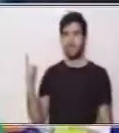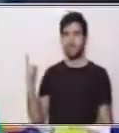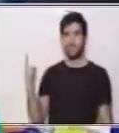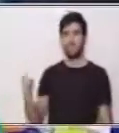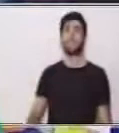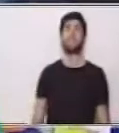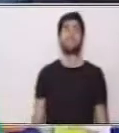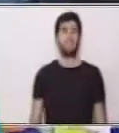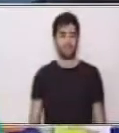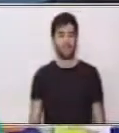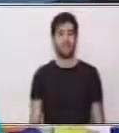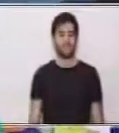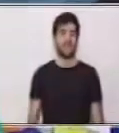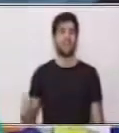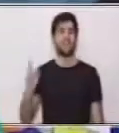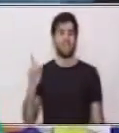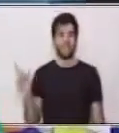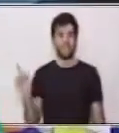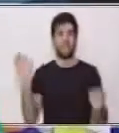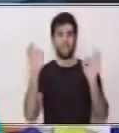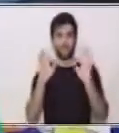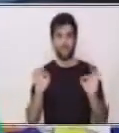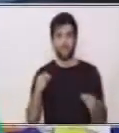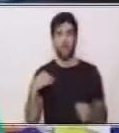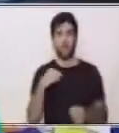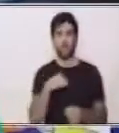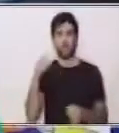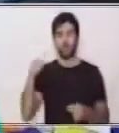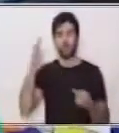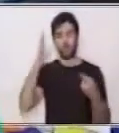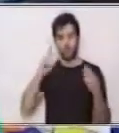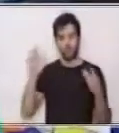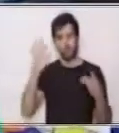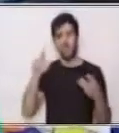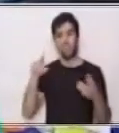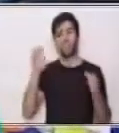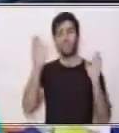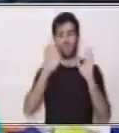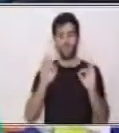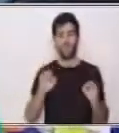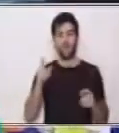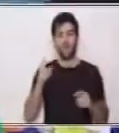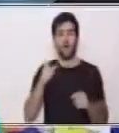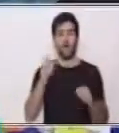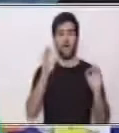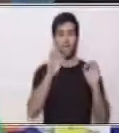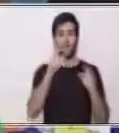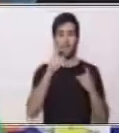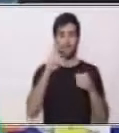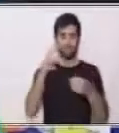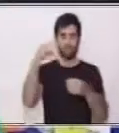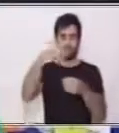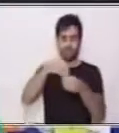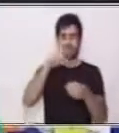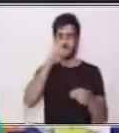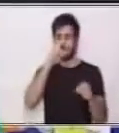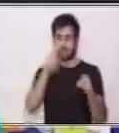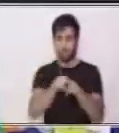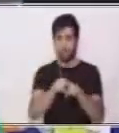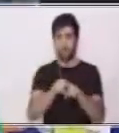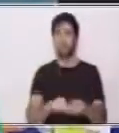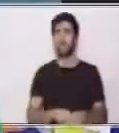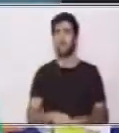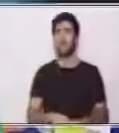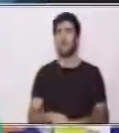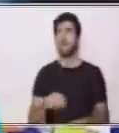¿sí? Ahí podemos encontrar en las cosas cotidianas entonces las figuras geométricas también.